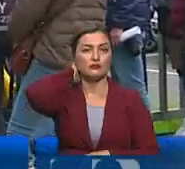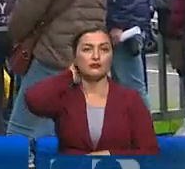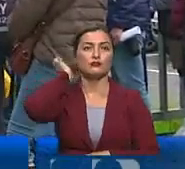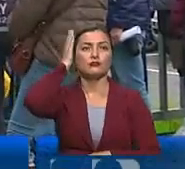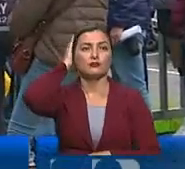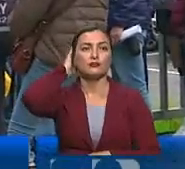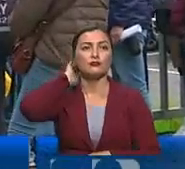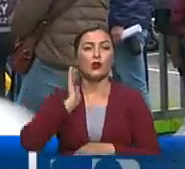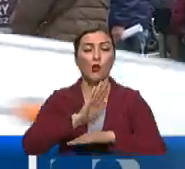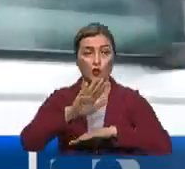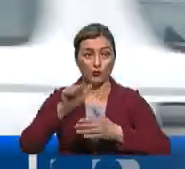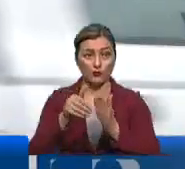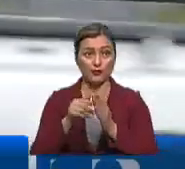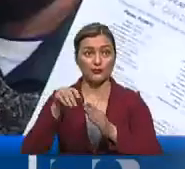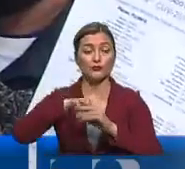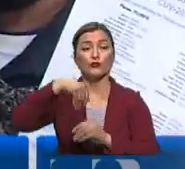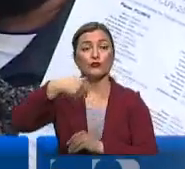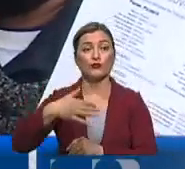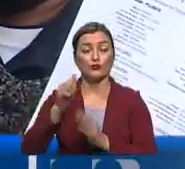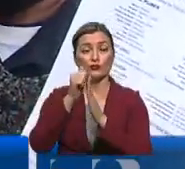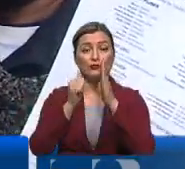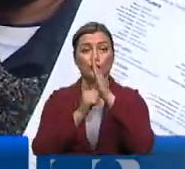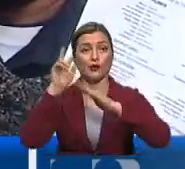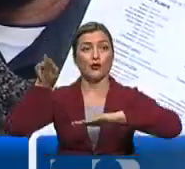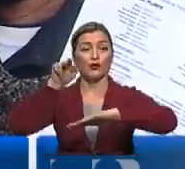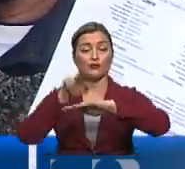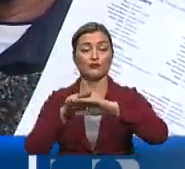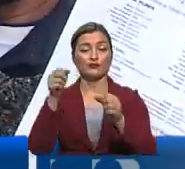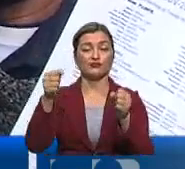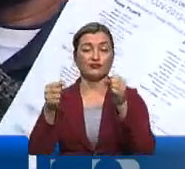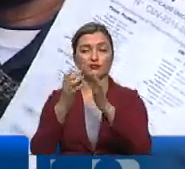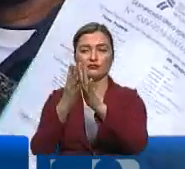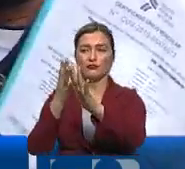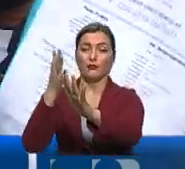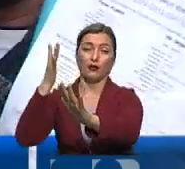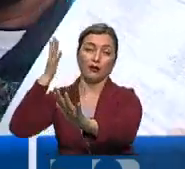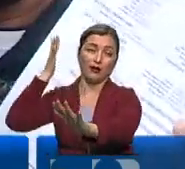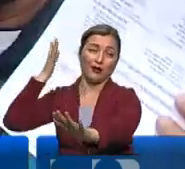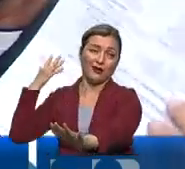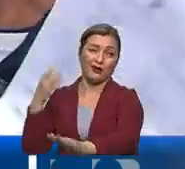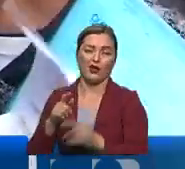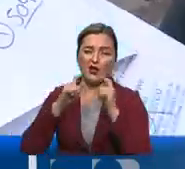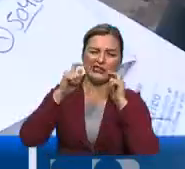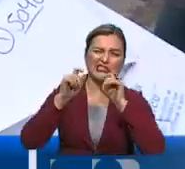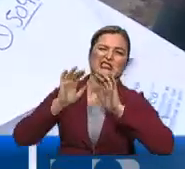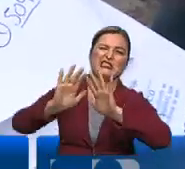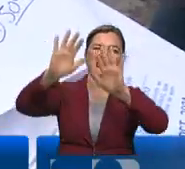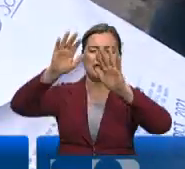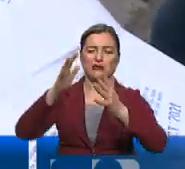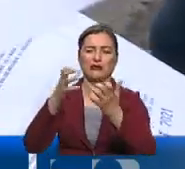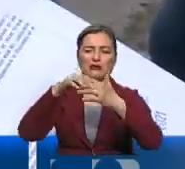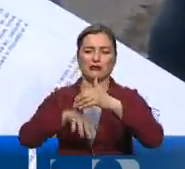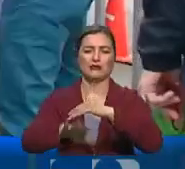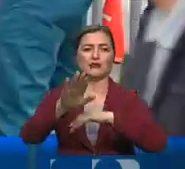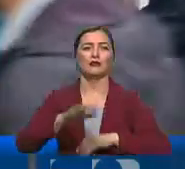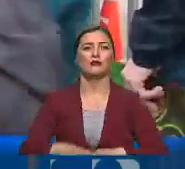Nuevamente, los exteriores de la Agencia Nacional de Tránsito Matriz Quito reporta larga fila de usuarios que entre gritos y empujones querían entrar a